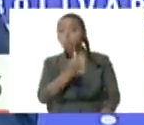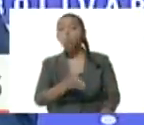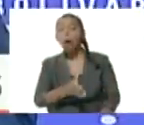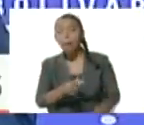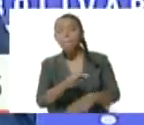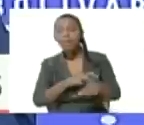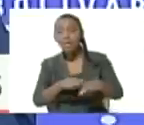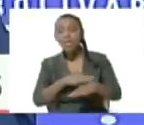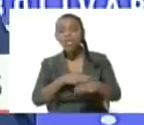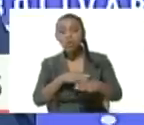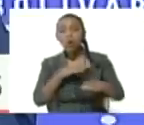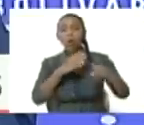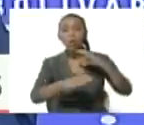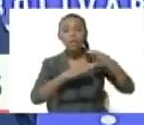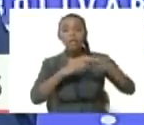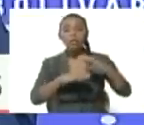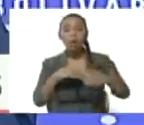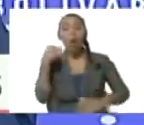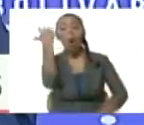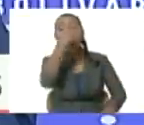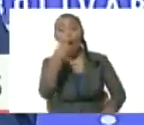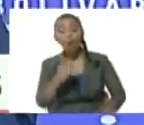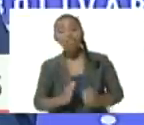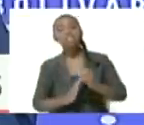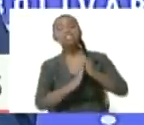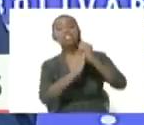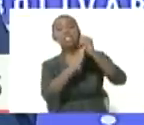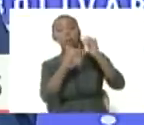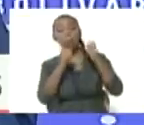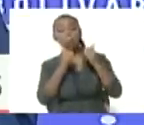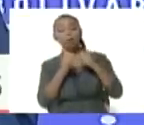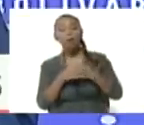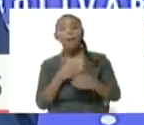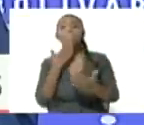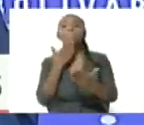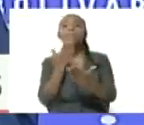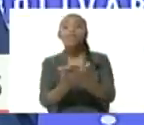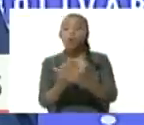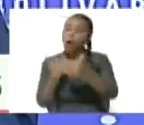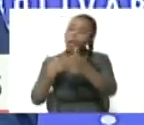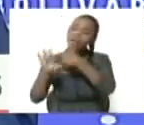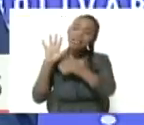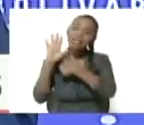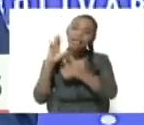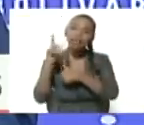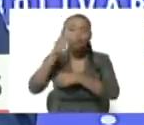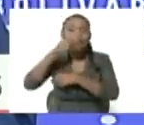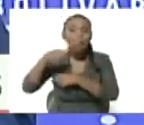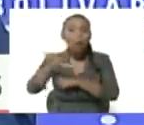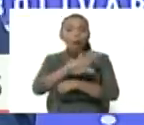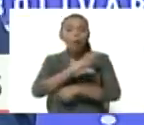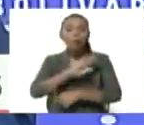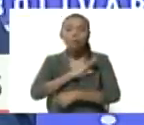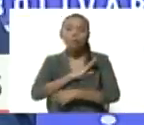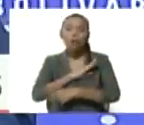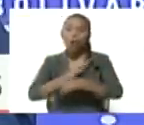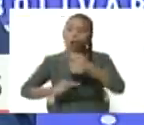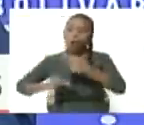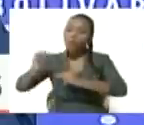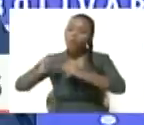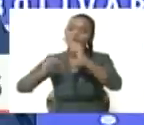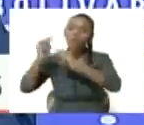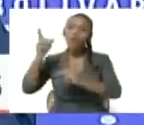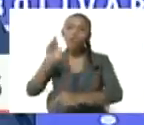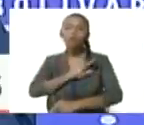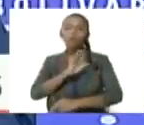comunicación, joven, líder. Y luego pidió irse para su pueblo a construir el socialismo, el